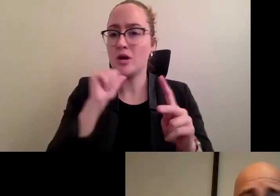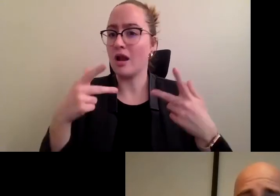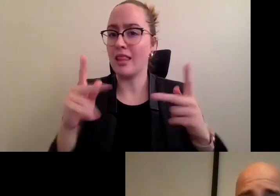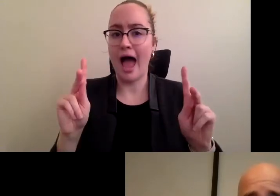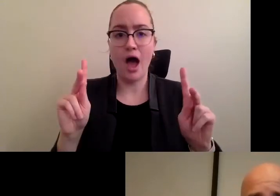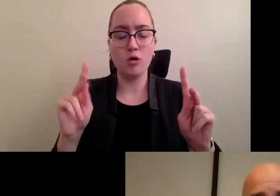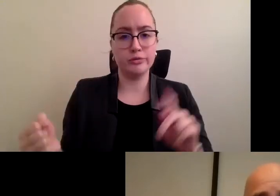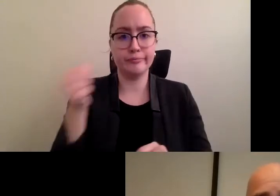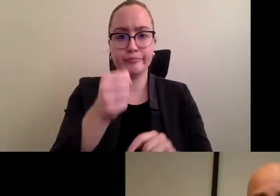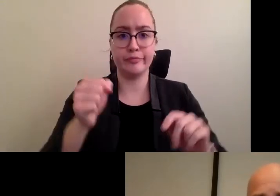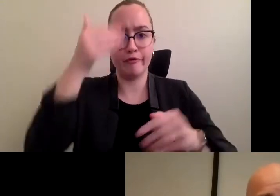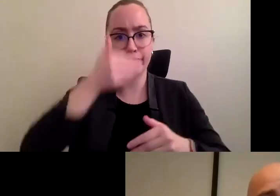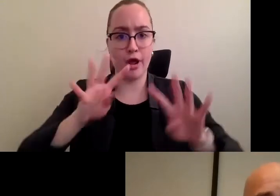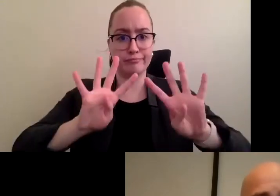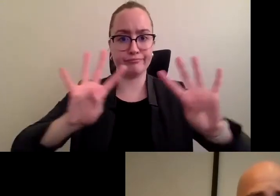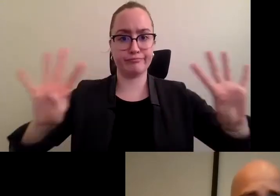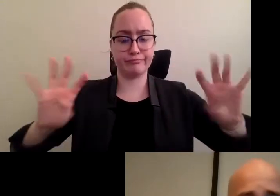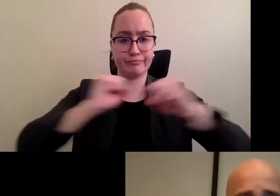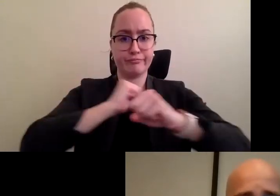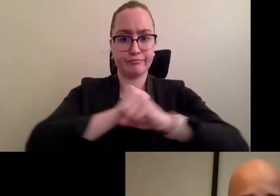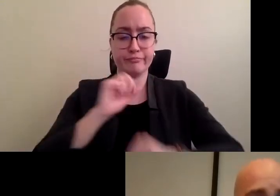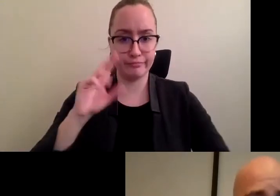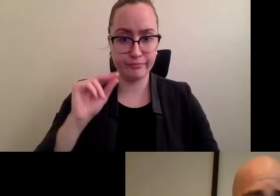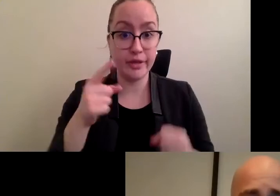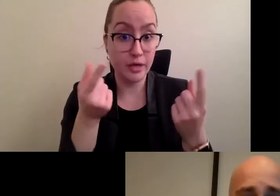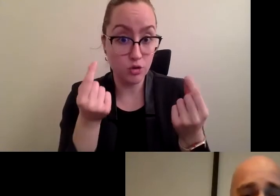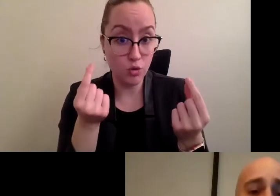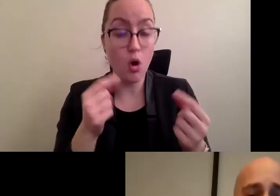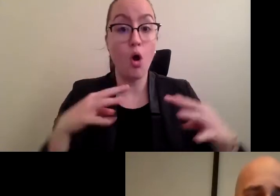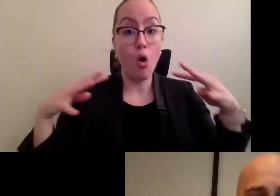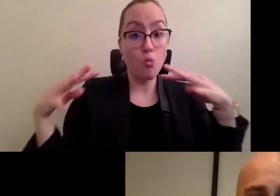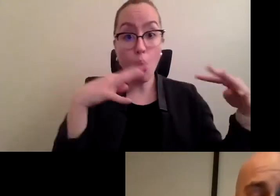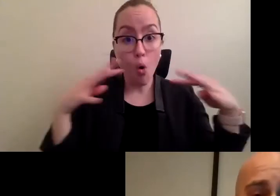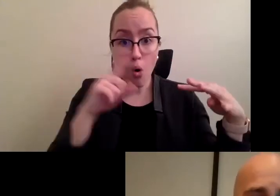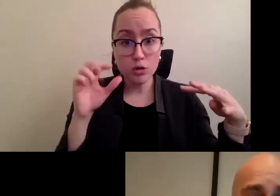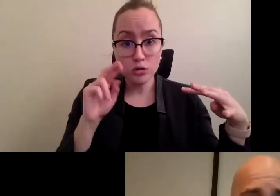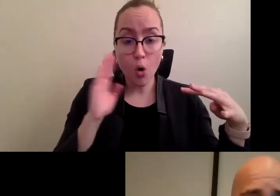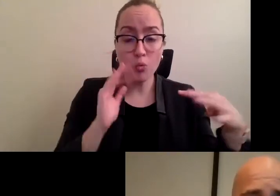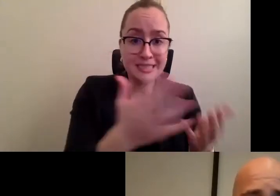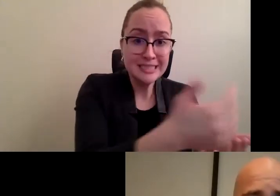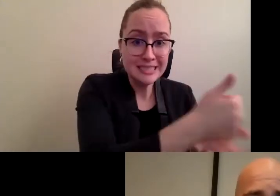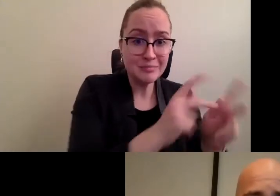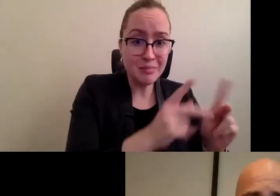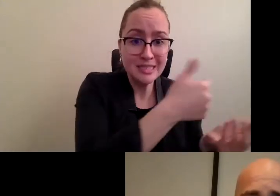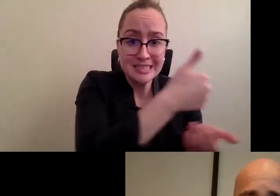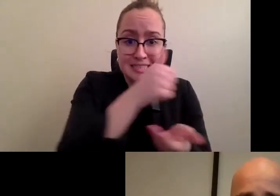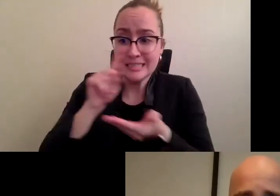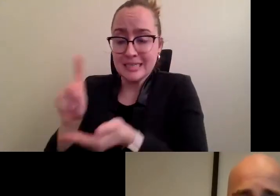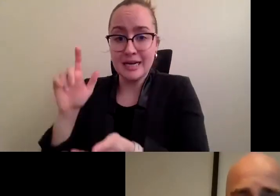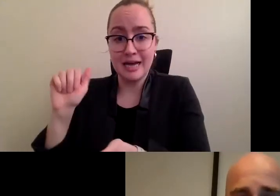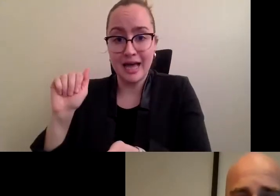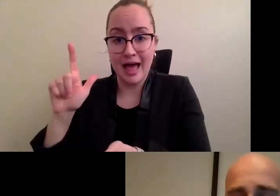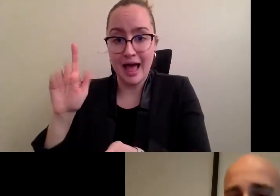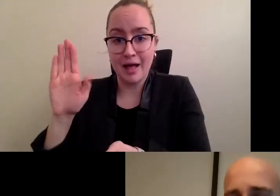podía pelear, no podía luchar, no podía pelear en militar, pero lo que él hacía era sacar a